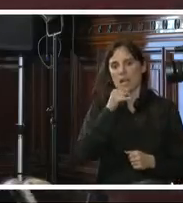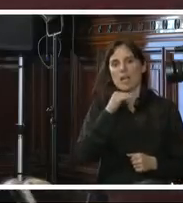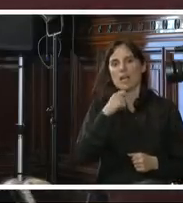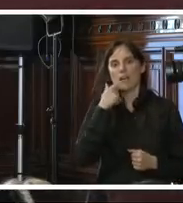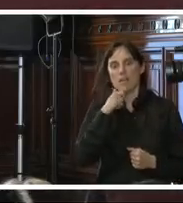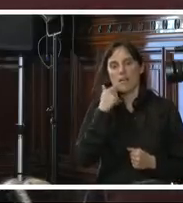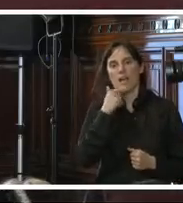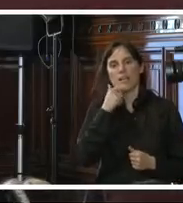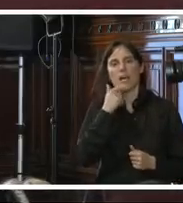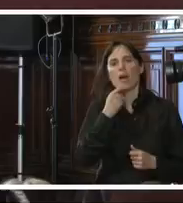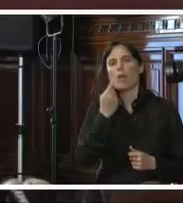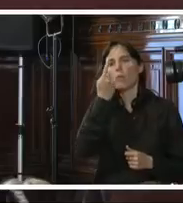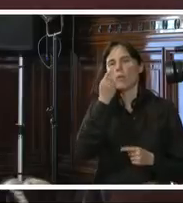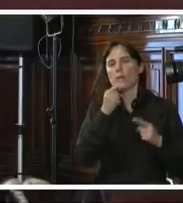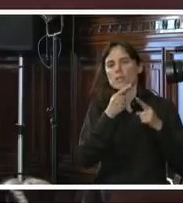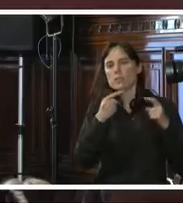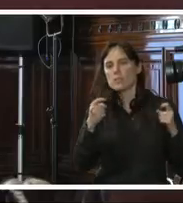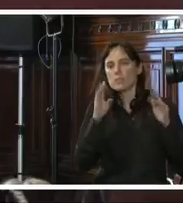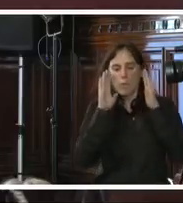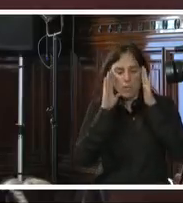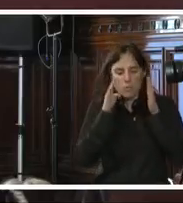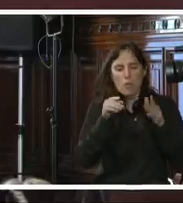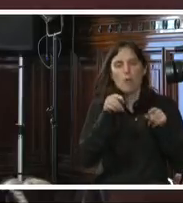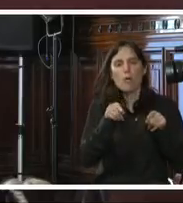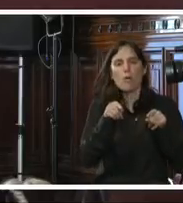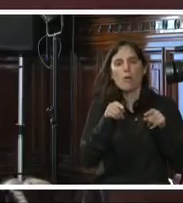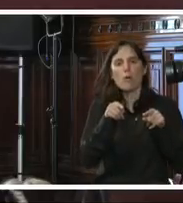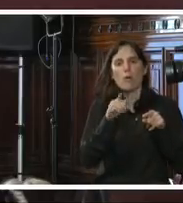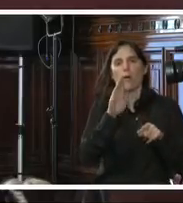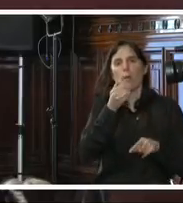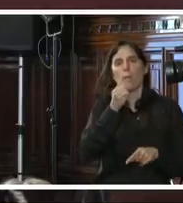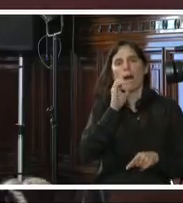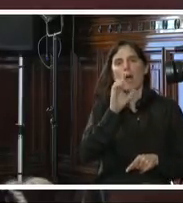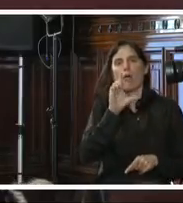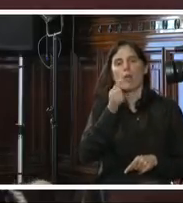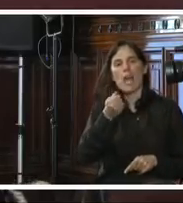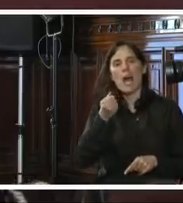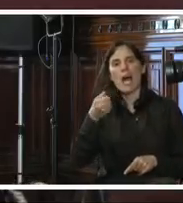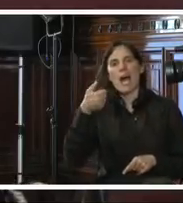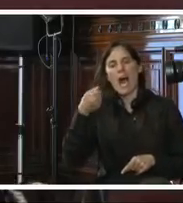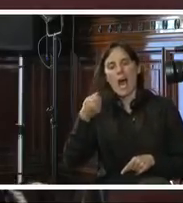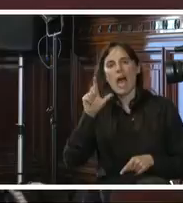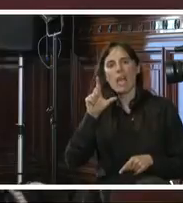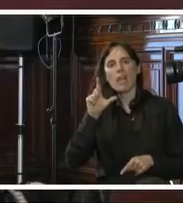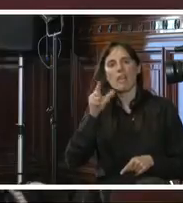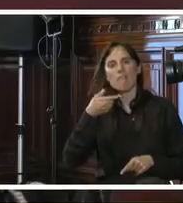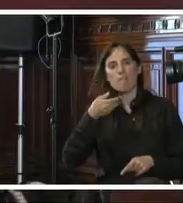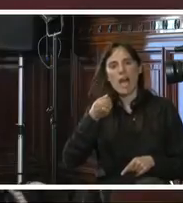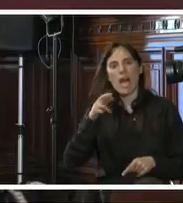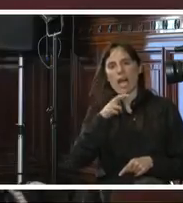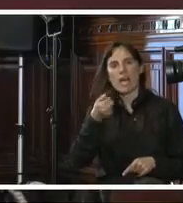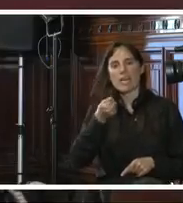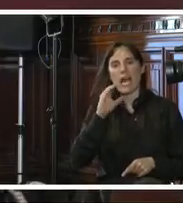está pendiente justamente un caso muy interesante, el caso de Paola Albarracín, que estamos esperando el informe de